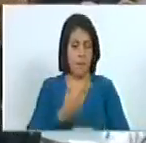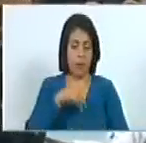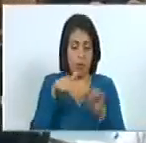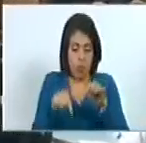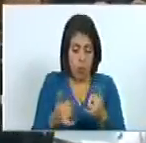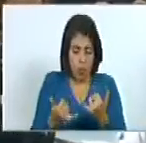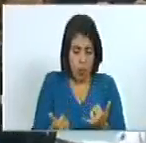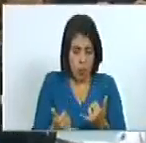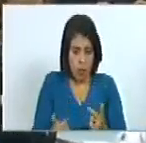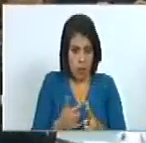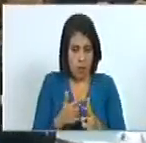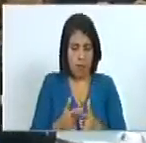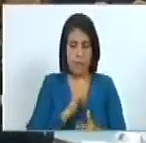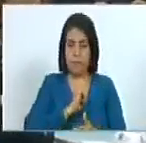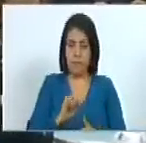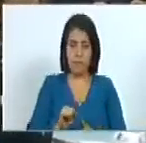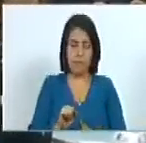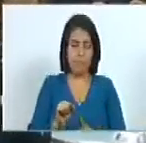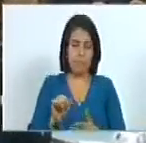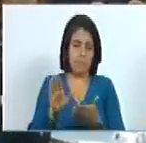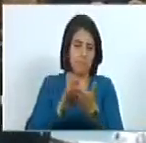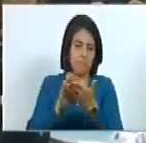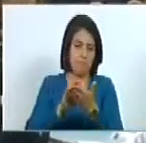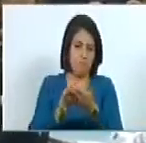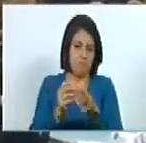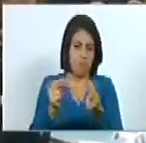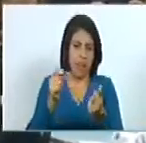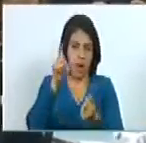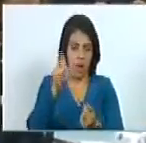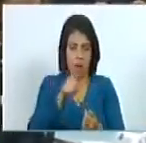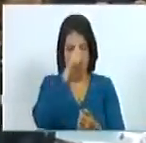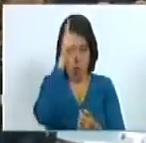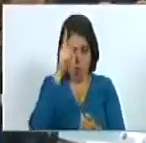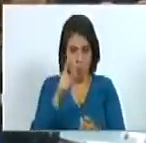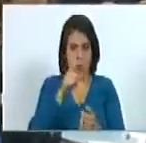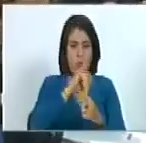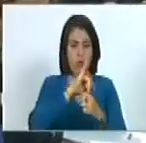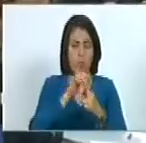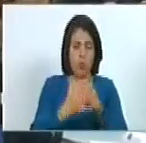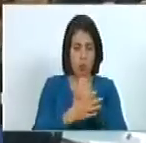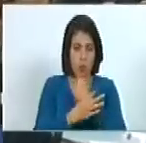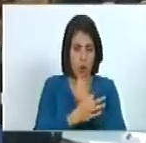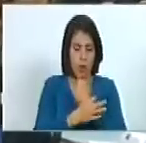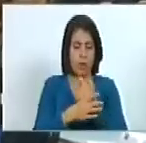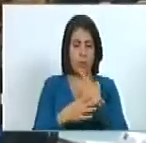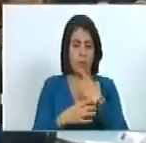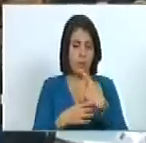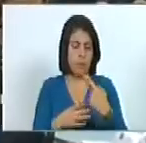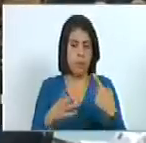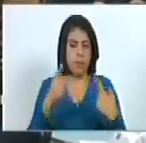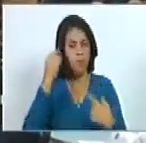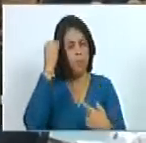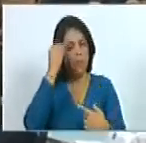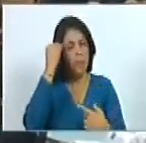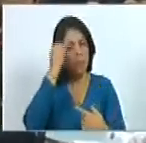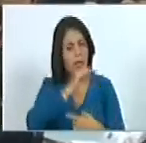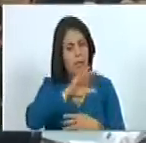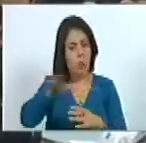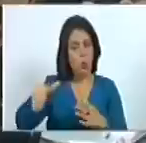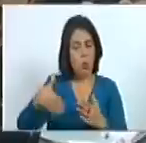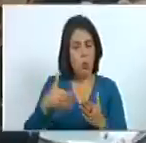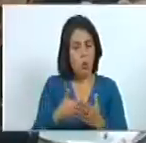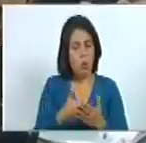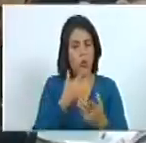ahorita. Ahora son la nada. Lo que debemos rescatar de todos estos acontecimientos, y por